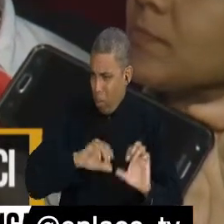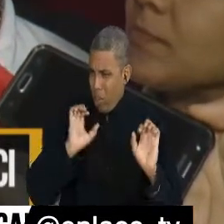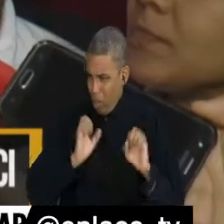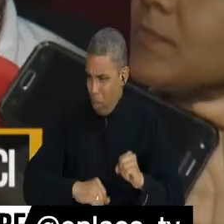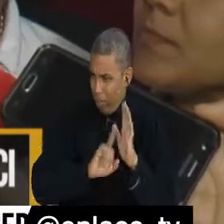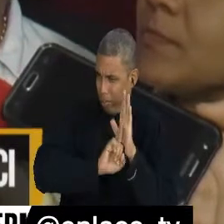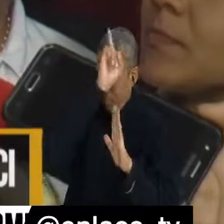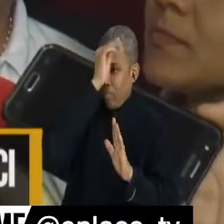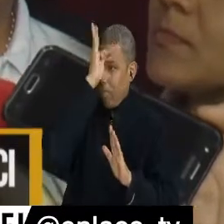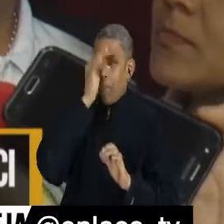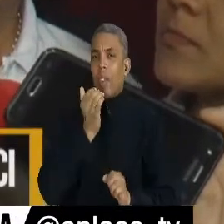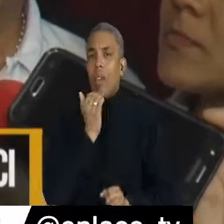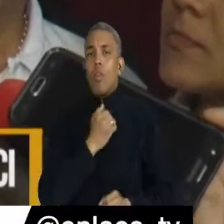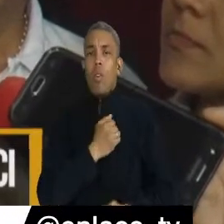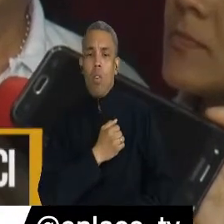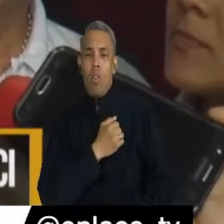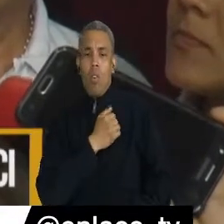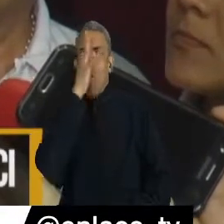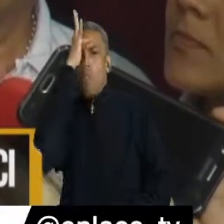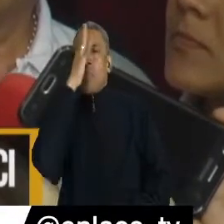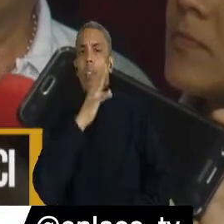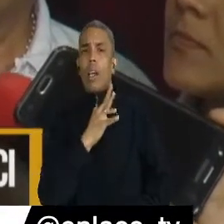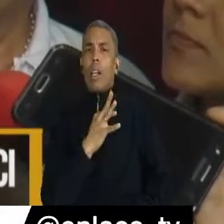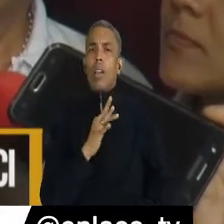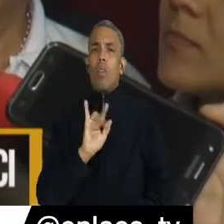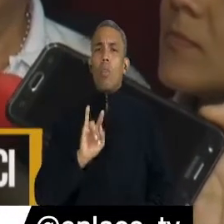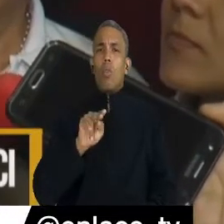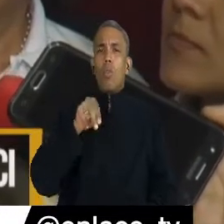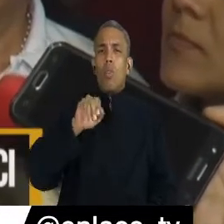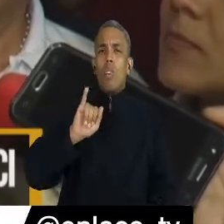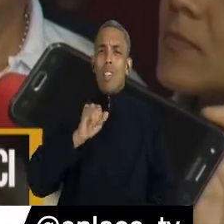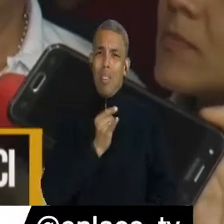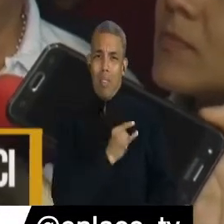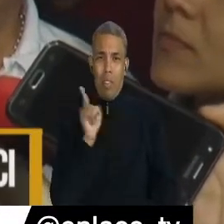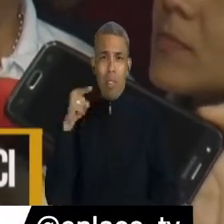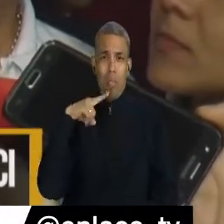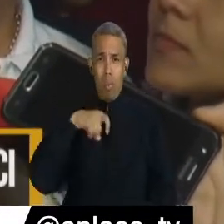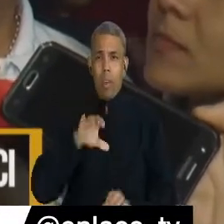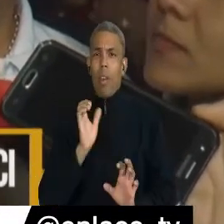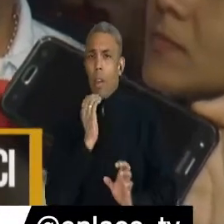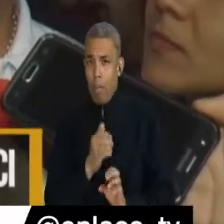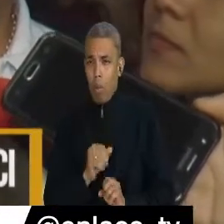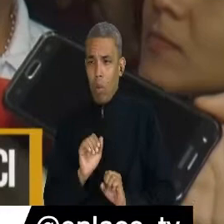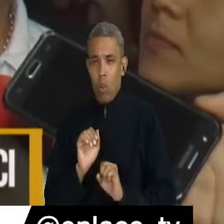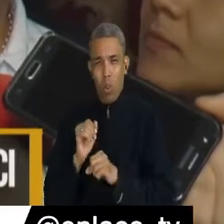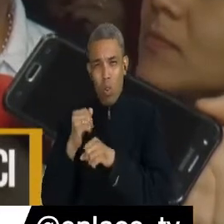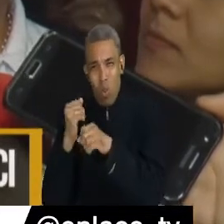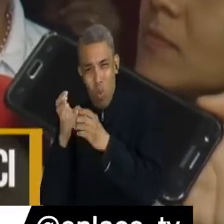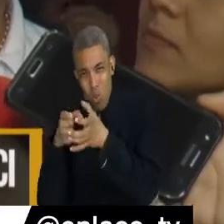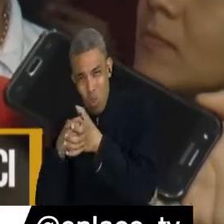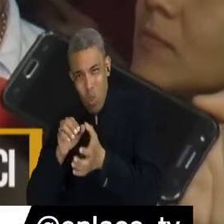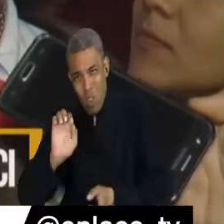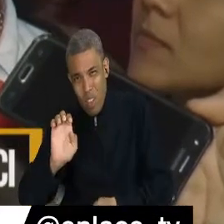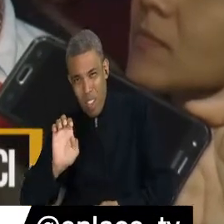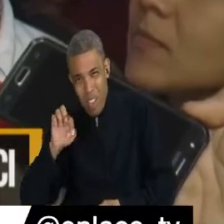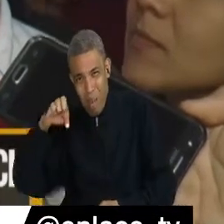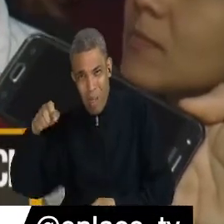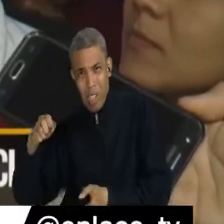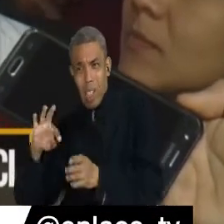con el 62% podría ser viable, inclusive sin las estampillas, para que ustedes puedan saber cómo puede garantizarse una buena atención, una buena